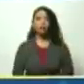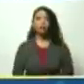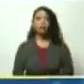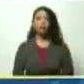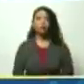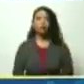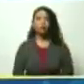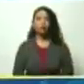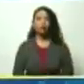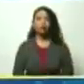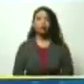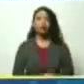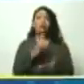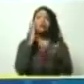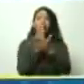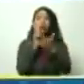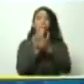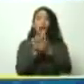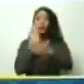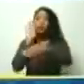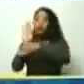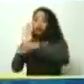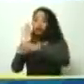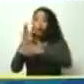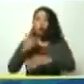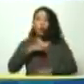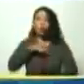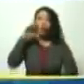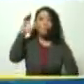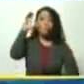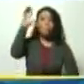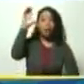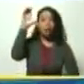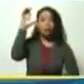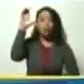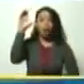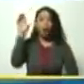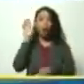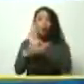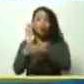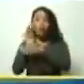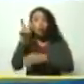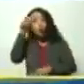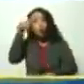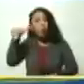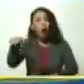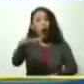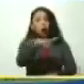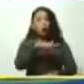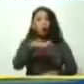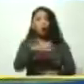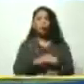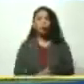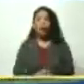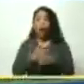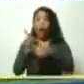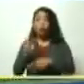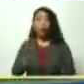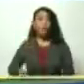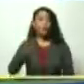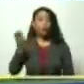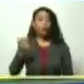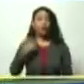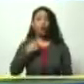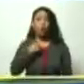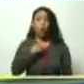siempre cuidando a nuestra patria, siempre cuidando a nuestro pueblo, eso es vital. quiero